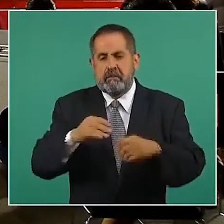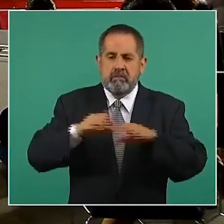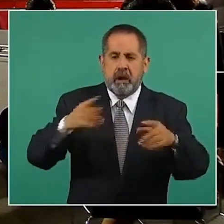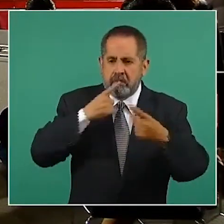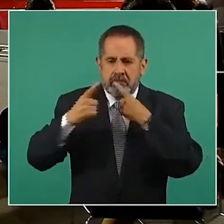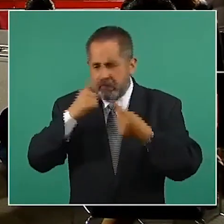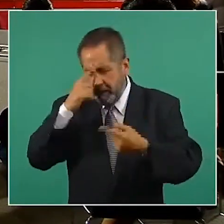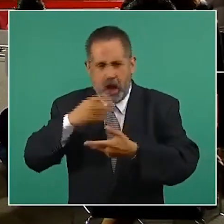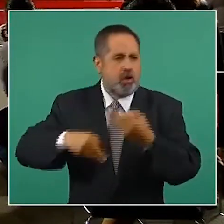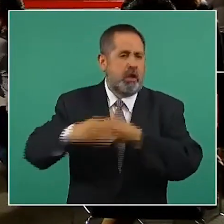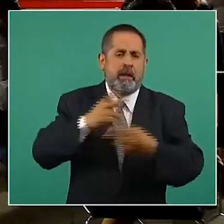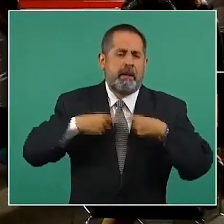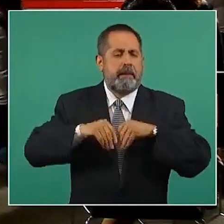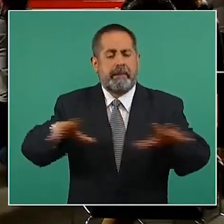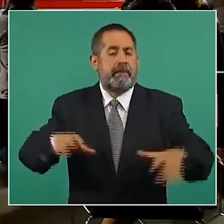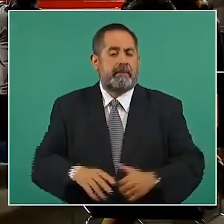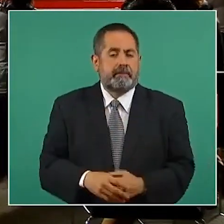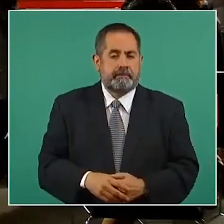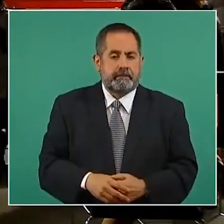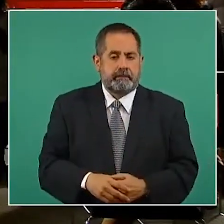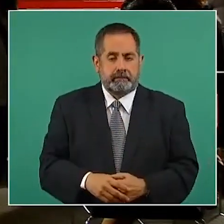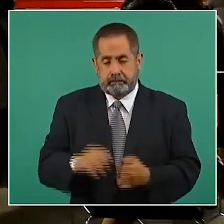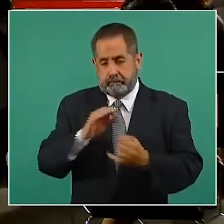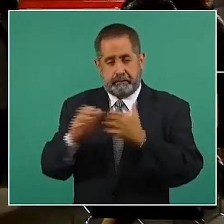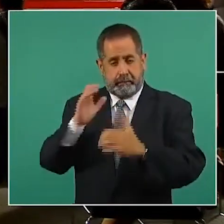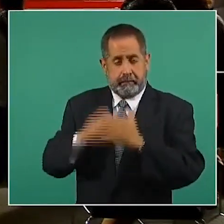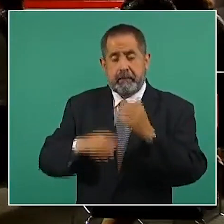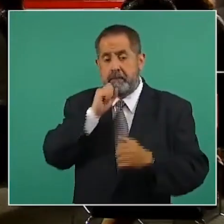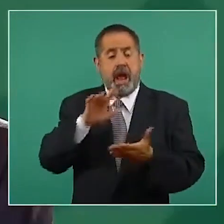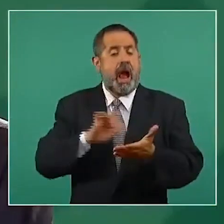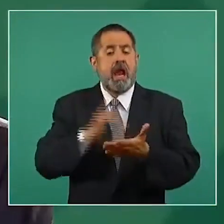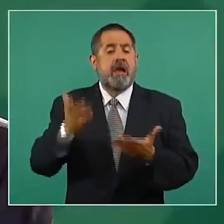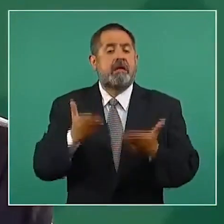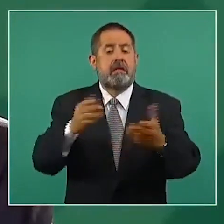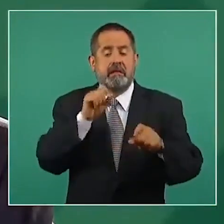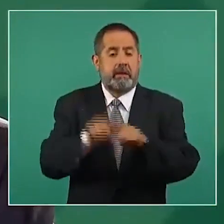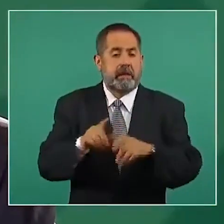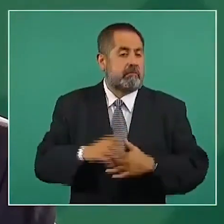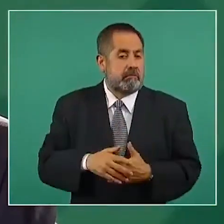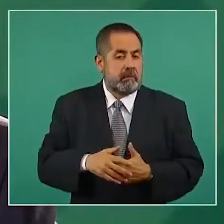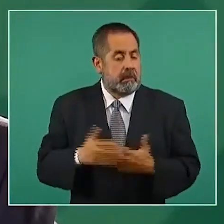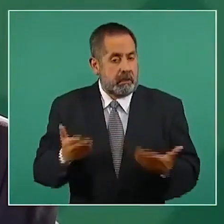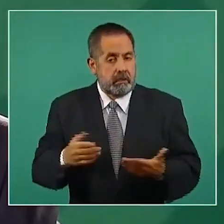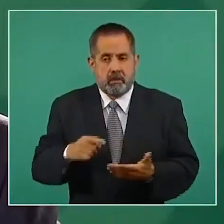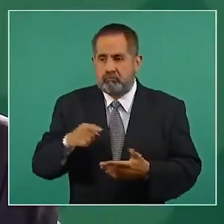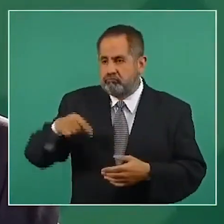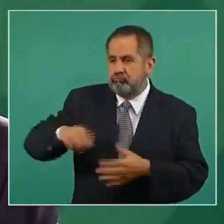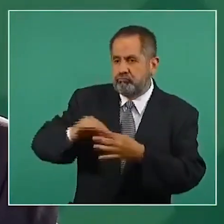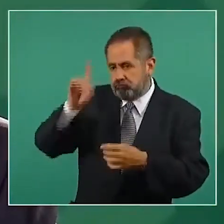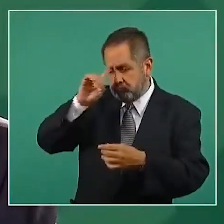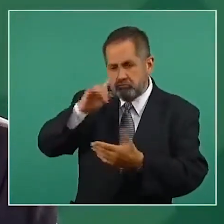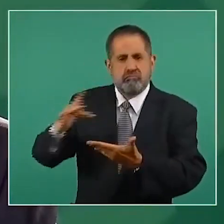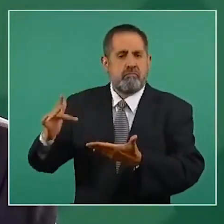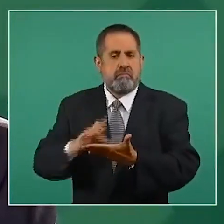para el acceso de toda la población. Casi para terminar, diría que también agradecemos el espacio, la orientación